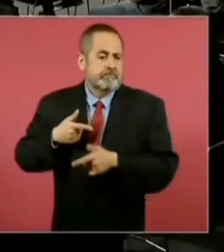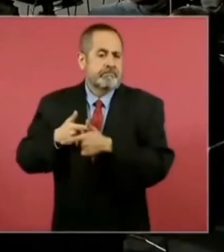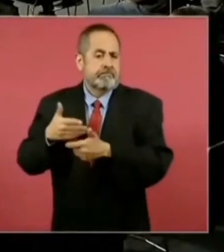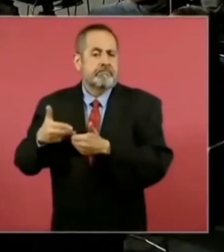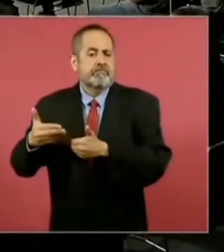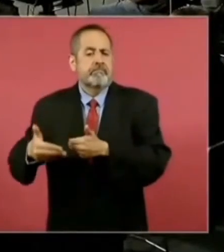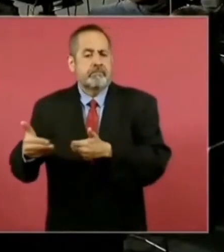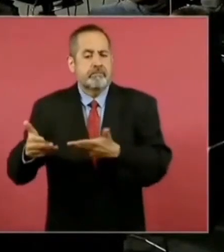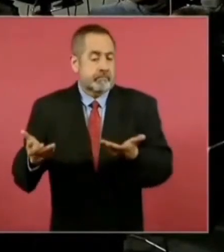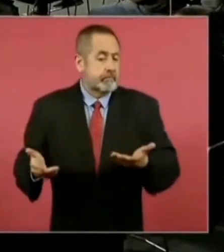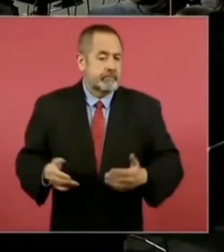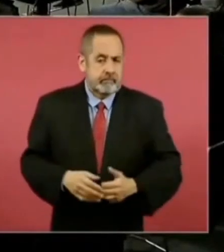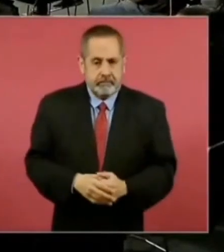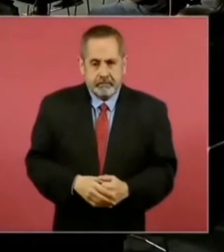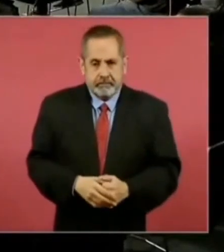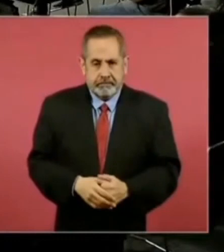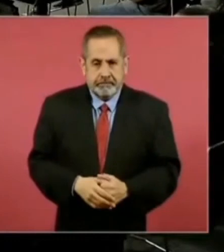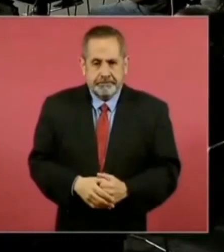Entonces, pero